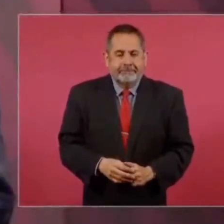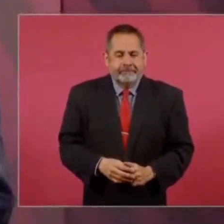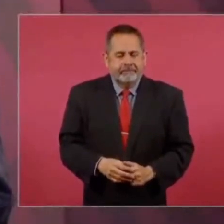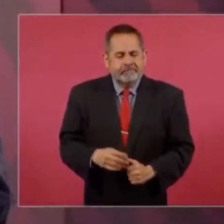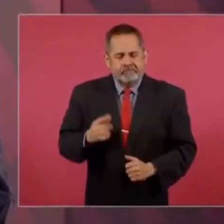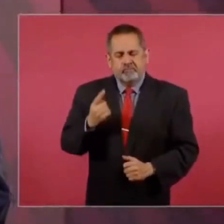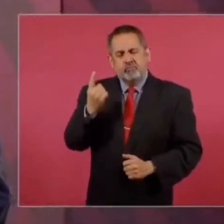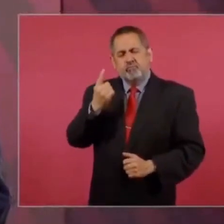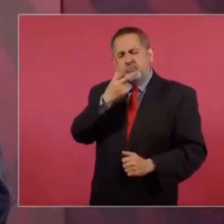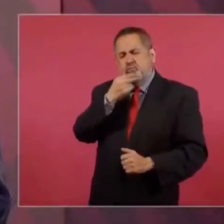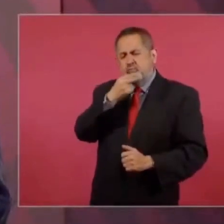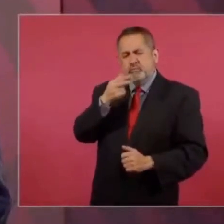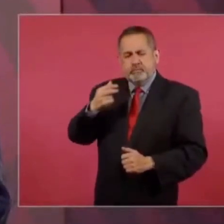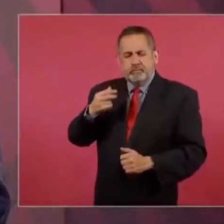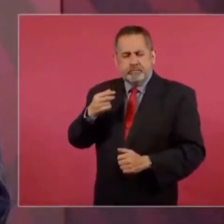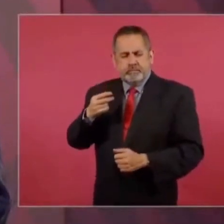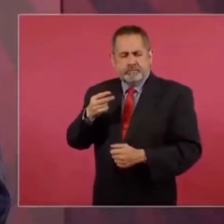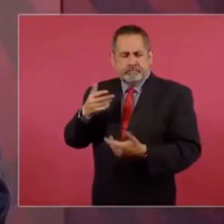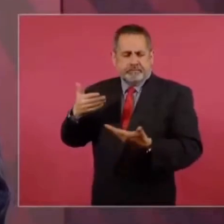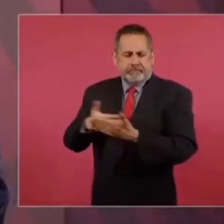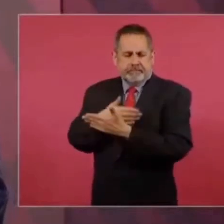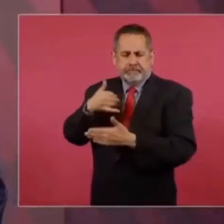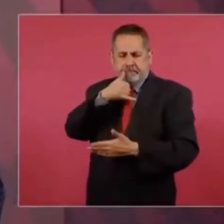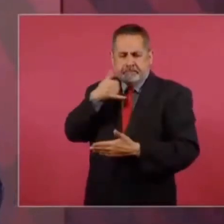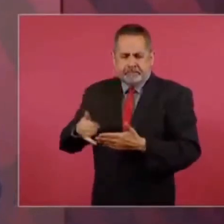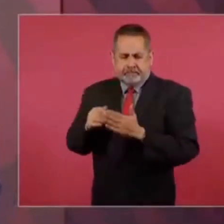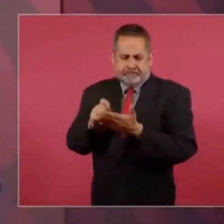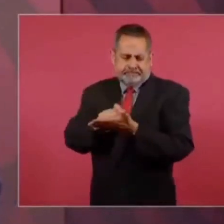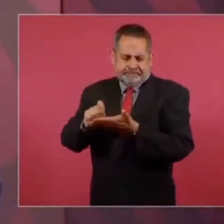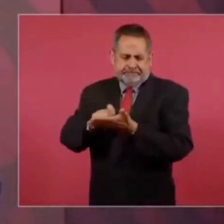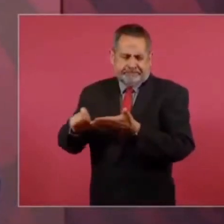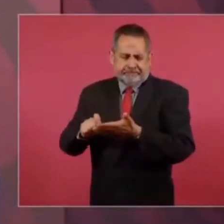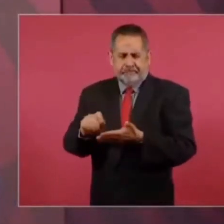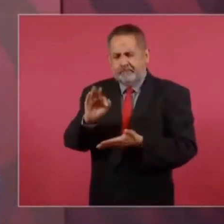escritor italiano de Fumado,